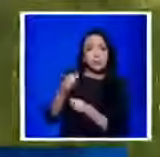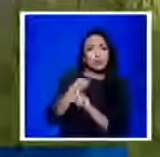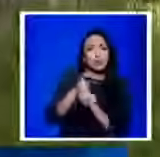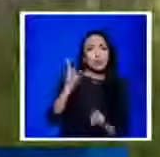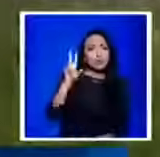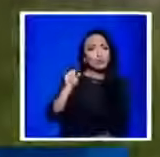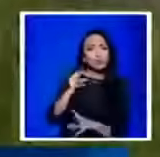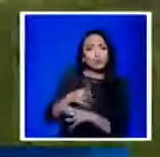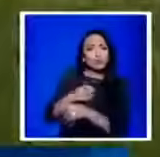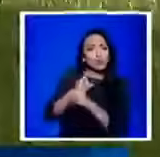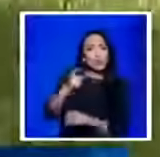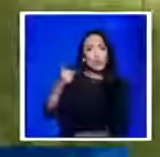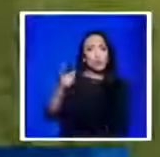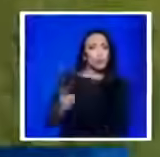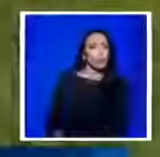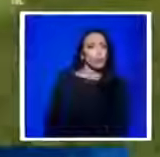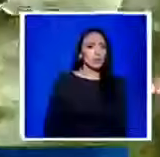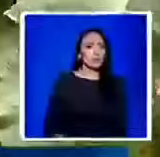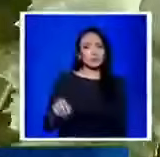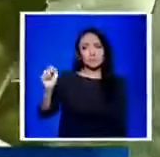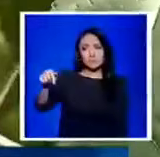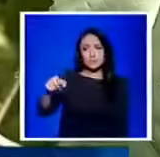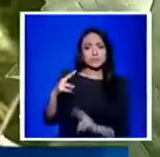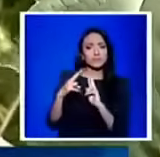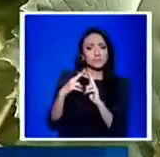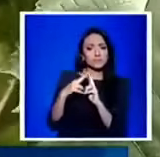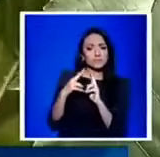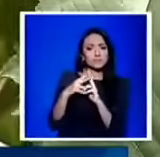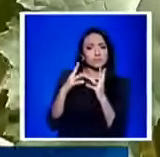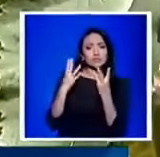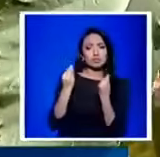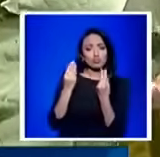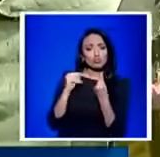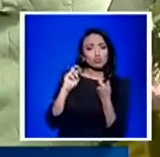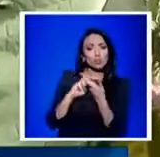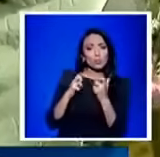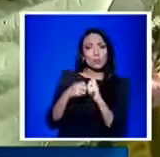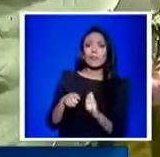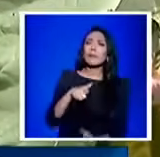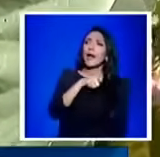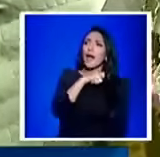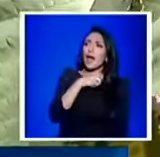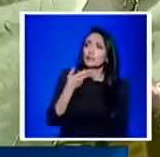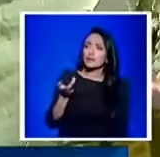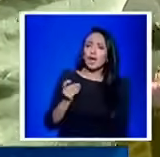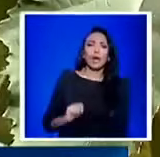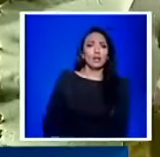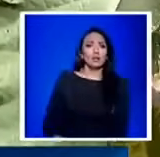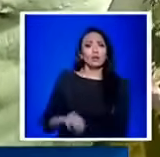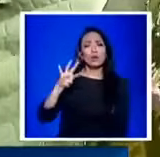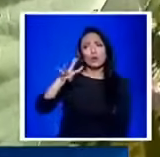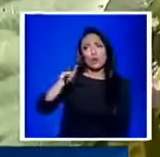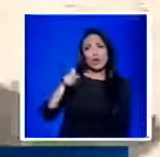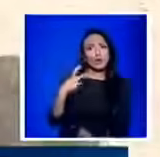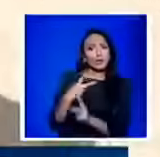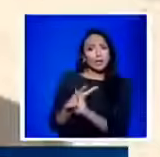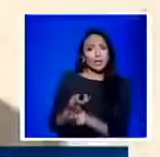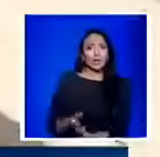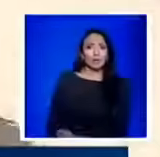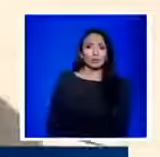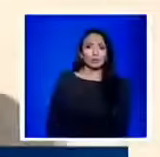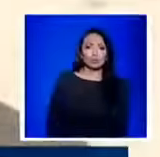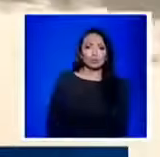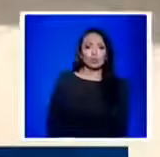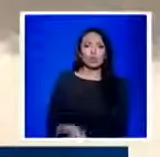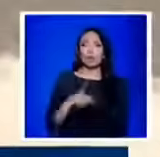embargo, aquí se han conocido sobre muchísimos asaltos y sobre muchísima inseguridad.